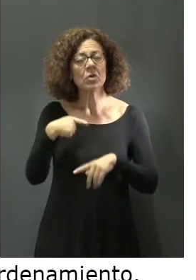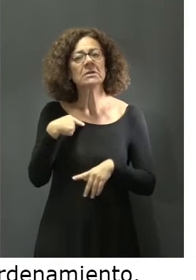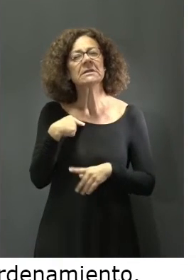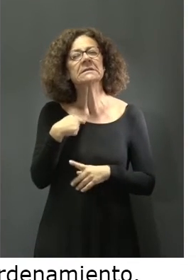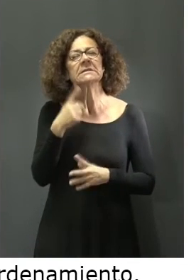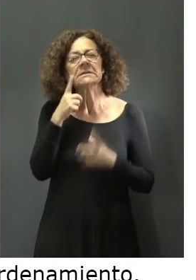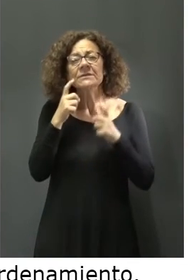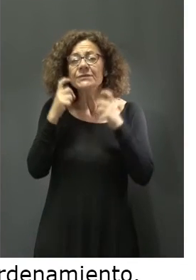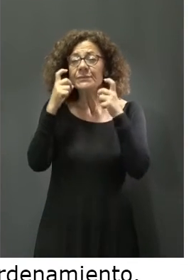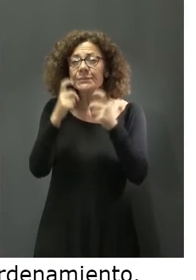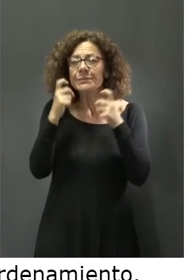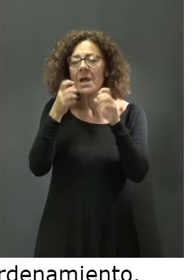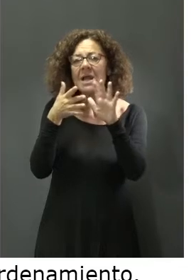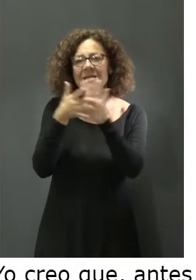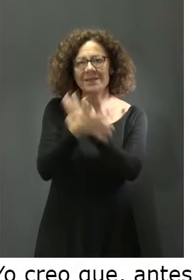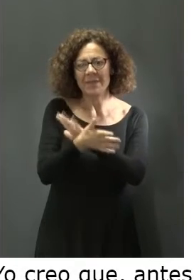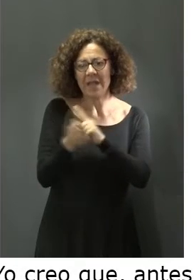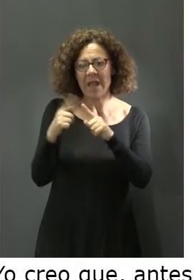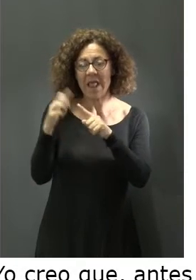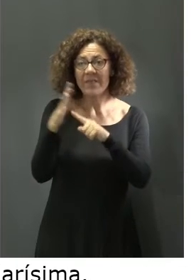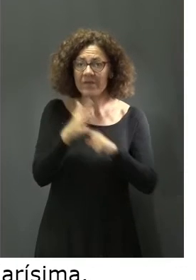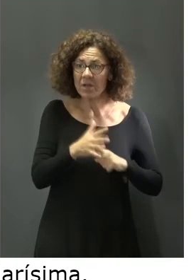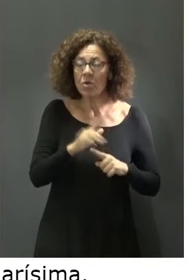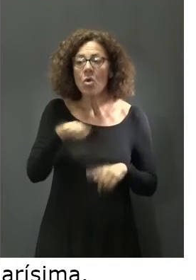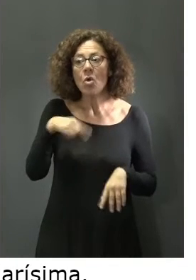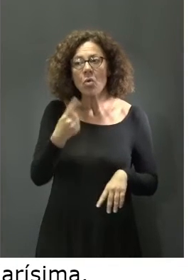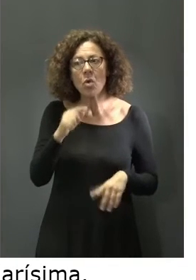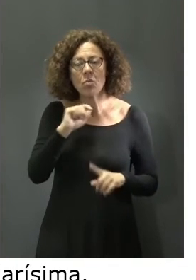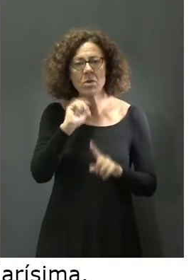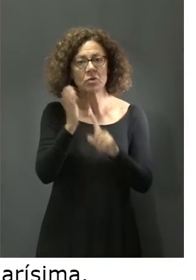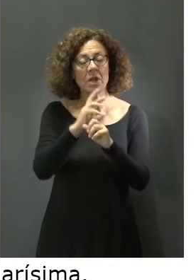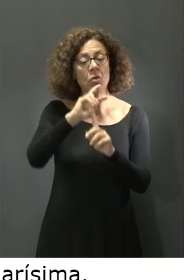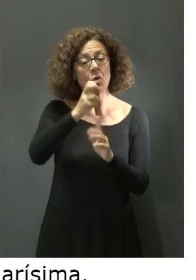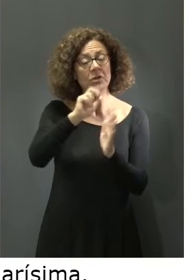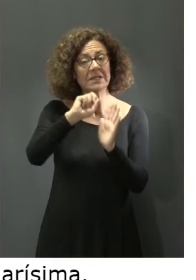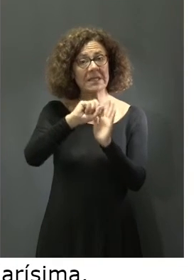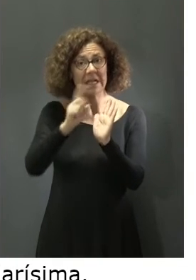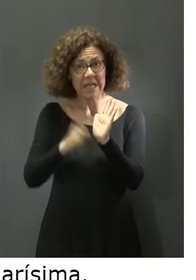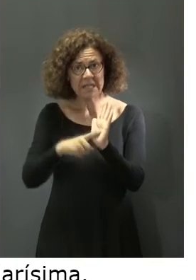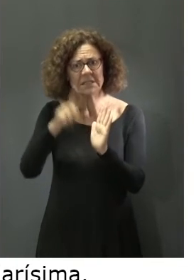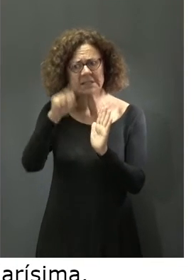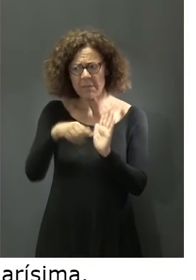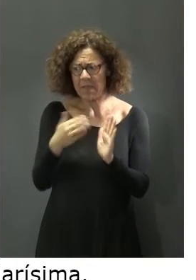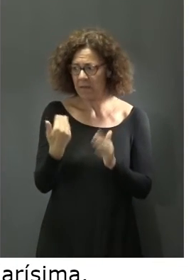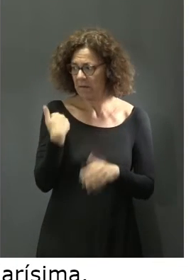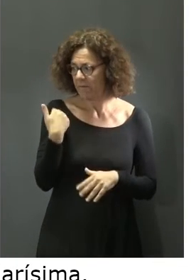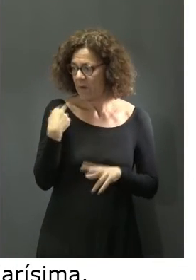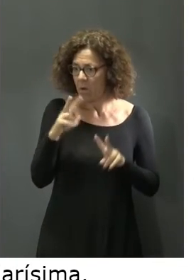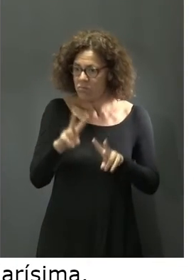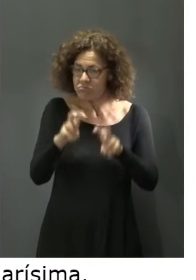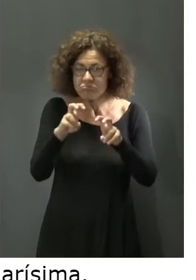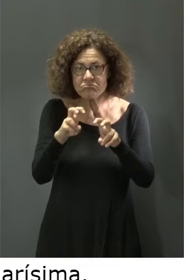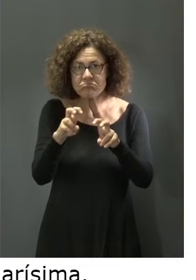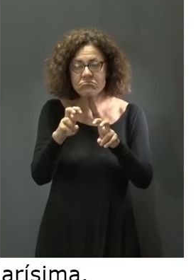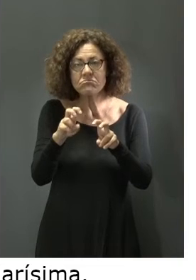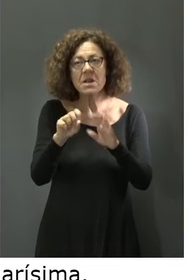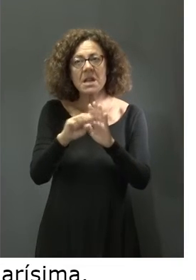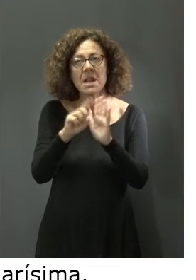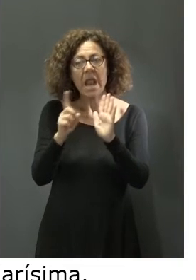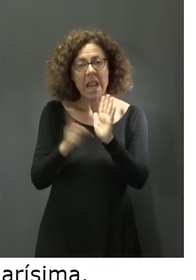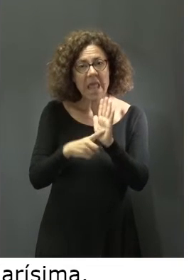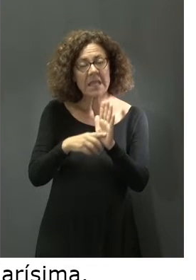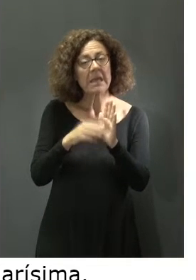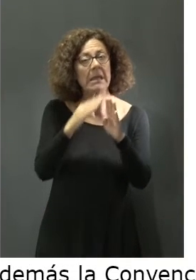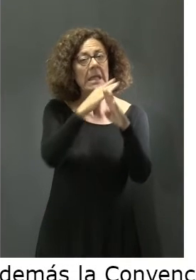mucho de definir la discriminación. Luego lo hemos encontrado en otras leyes también recientemente promulgadas, como la Ley